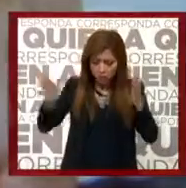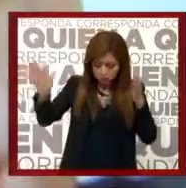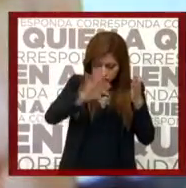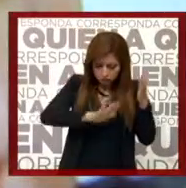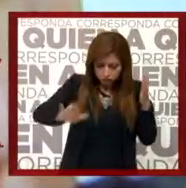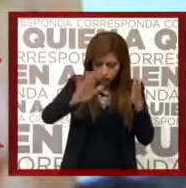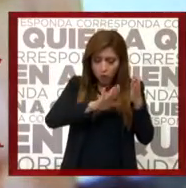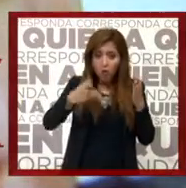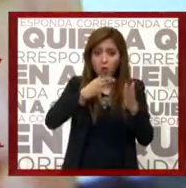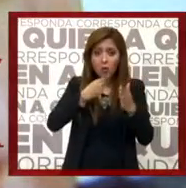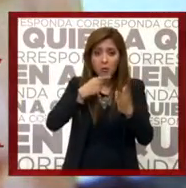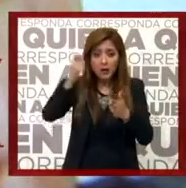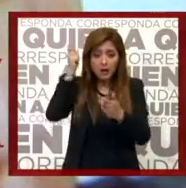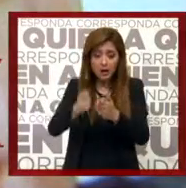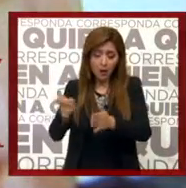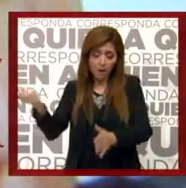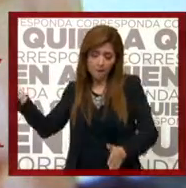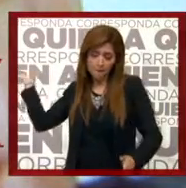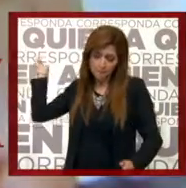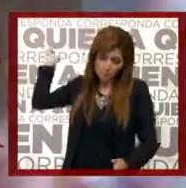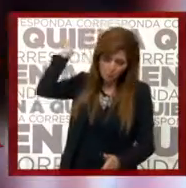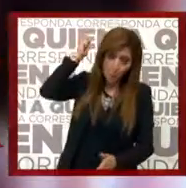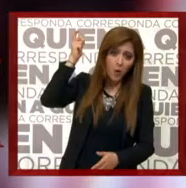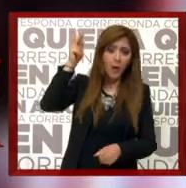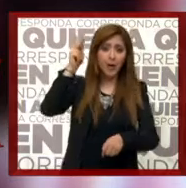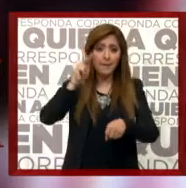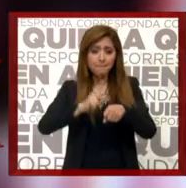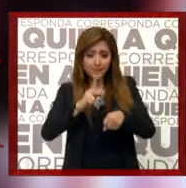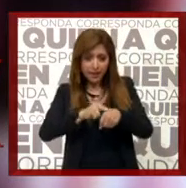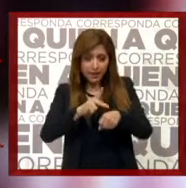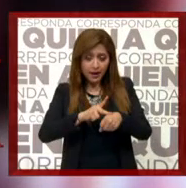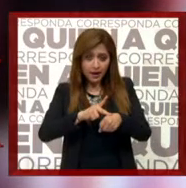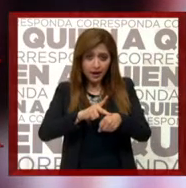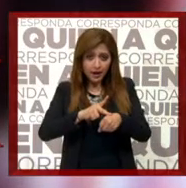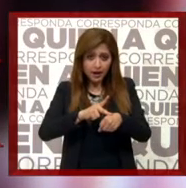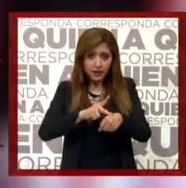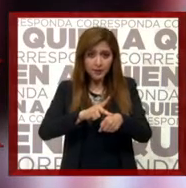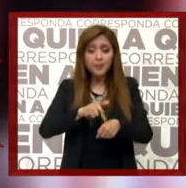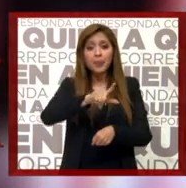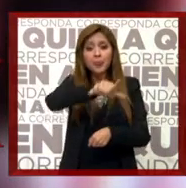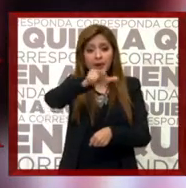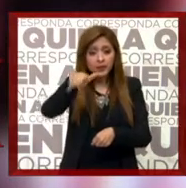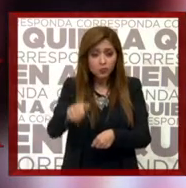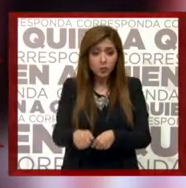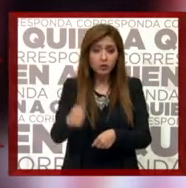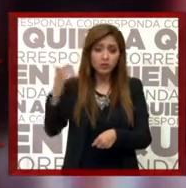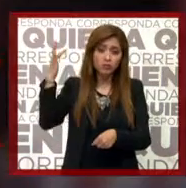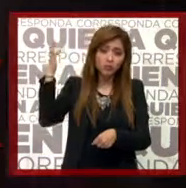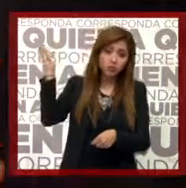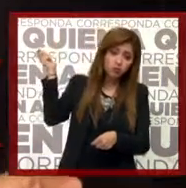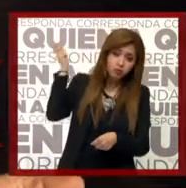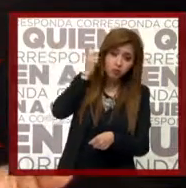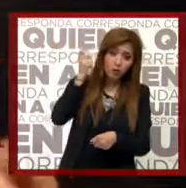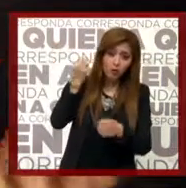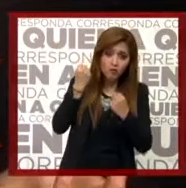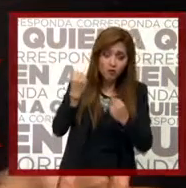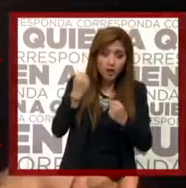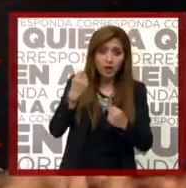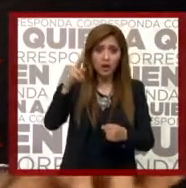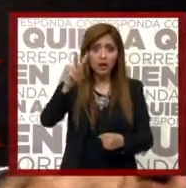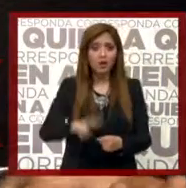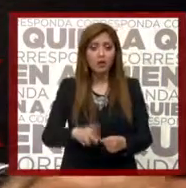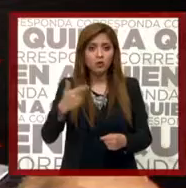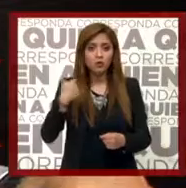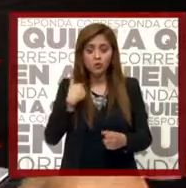espalda, impactándome con una piedra. Posteriormente, en mi oído, me deshizo el oído. No me tiene las manos porque